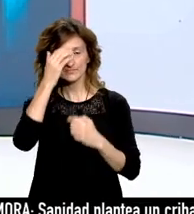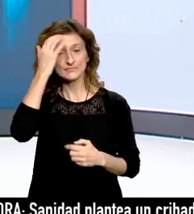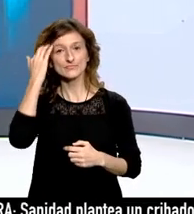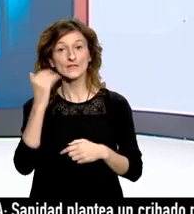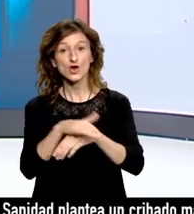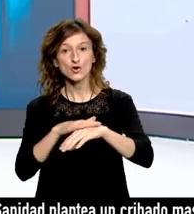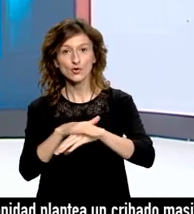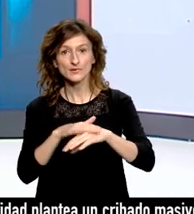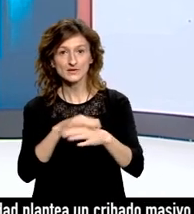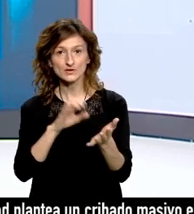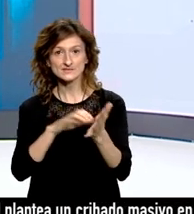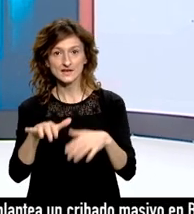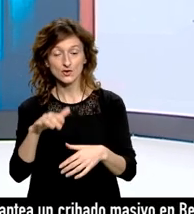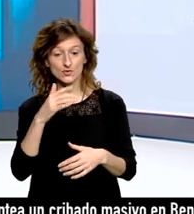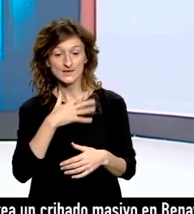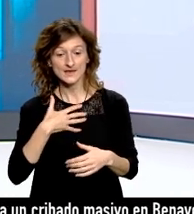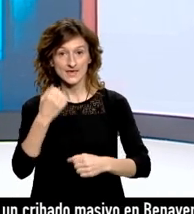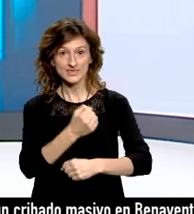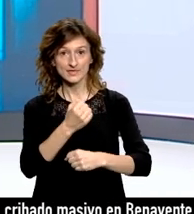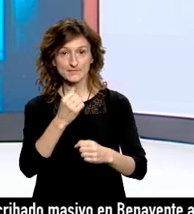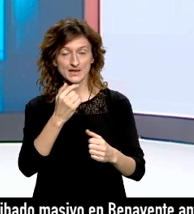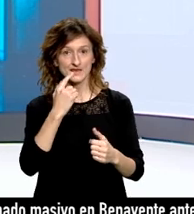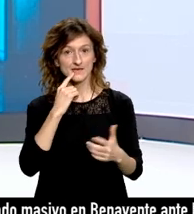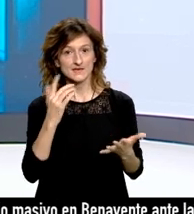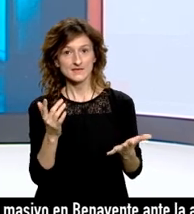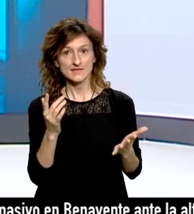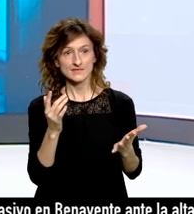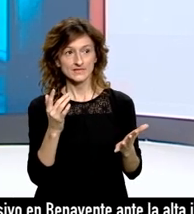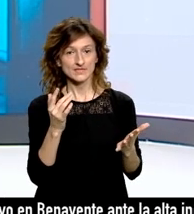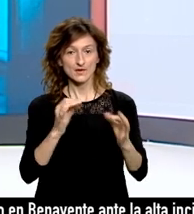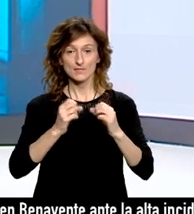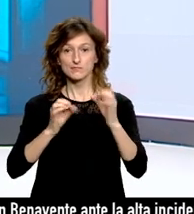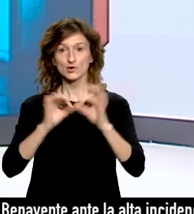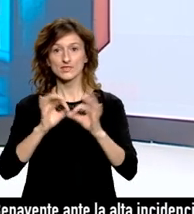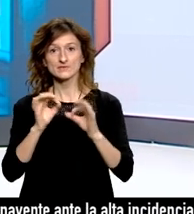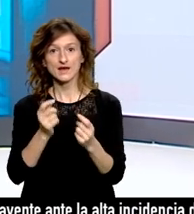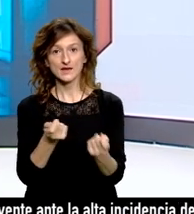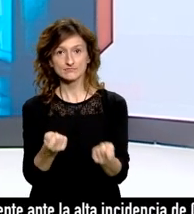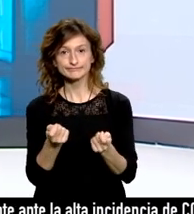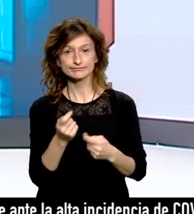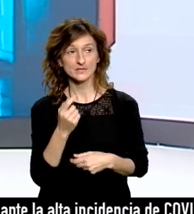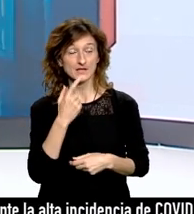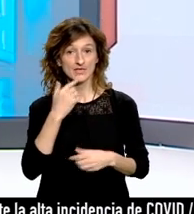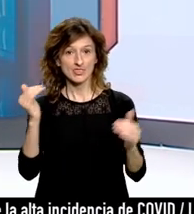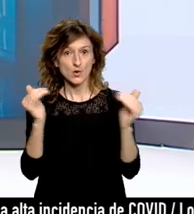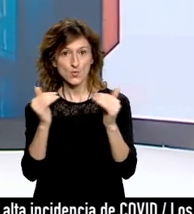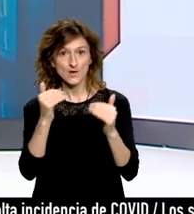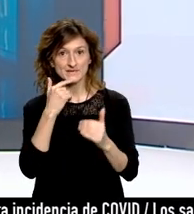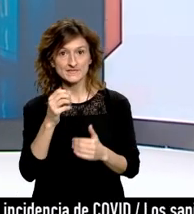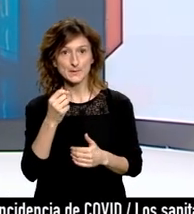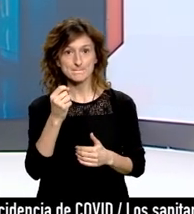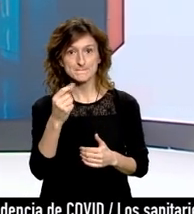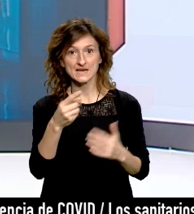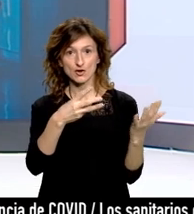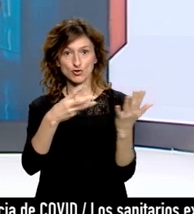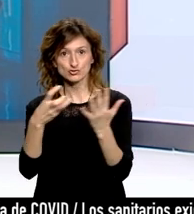El Gobierno regional quiere llegar a diciembre, a las fiestas de Navidad, con cifras de contagios contenidas. Las cifras del jueves nos sitúan en los